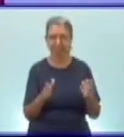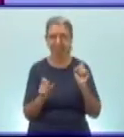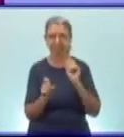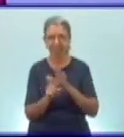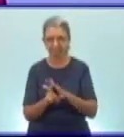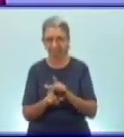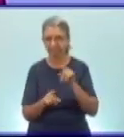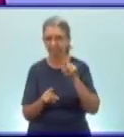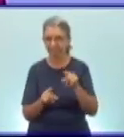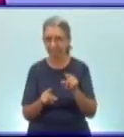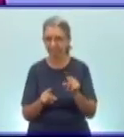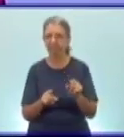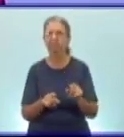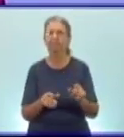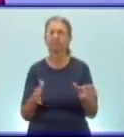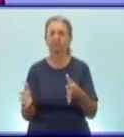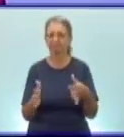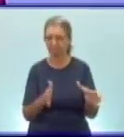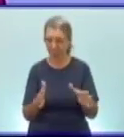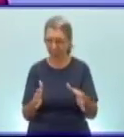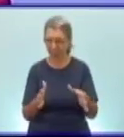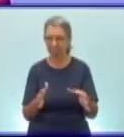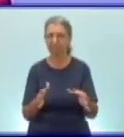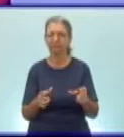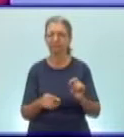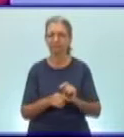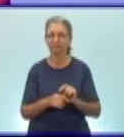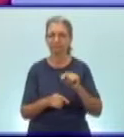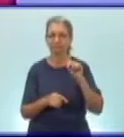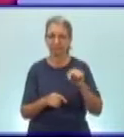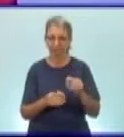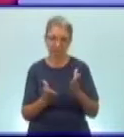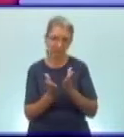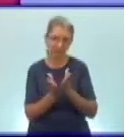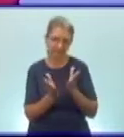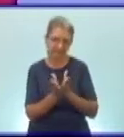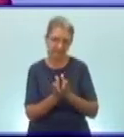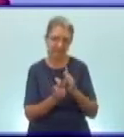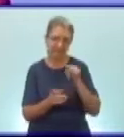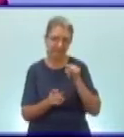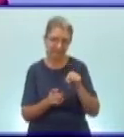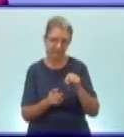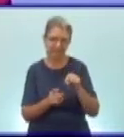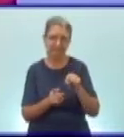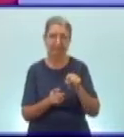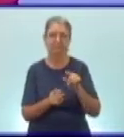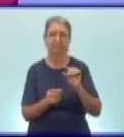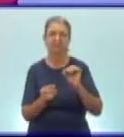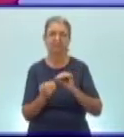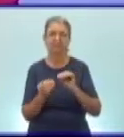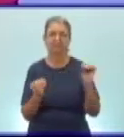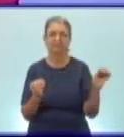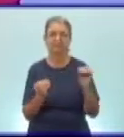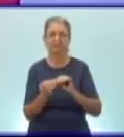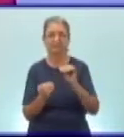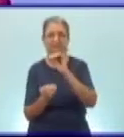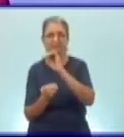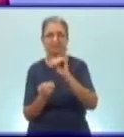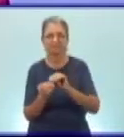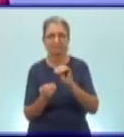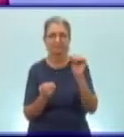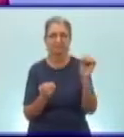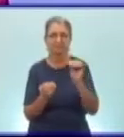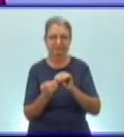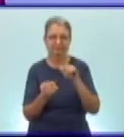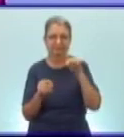dinámica del MAS. Ahora vamos a estar estudiando esta dinámica para los sistemas cuerpo-resorte en particular, para seguir